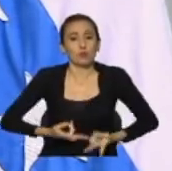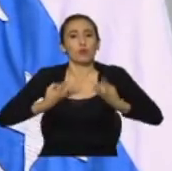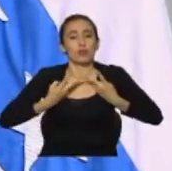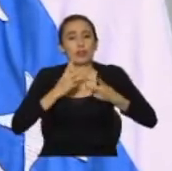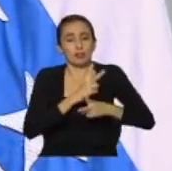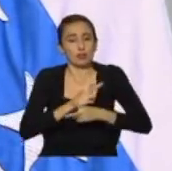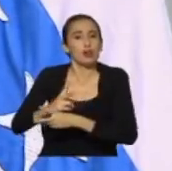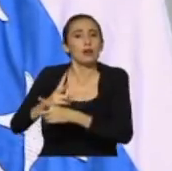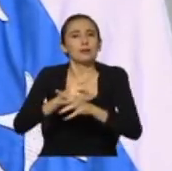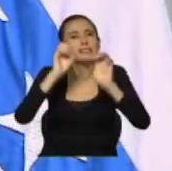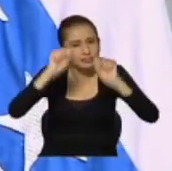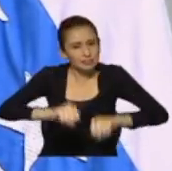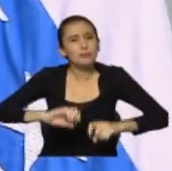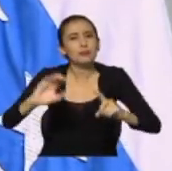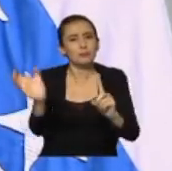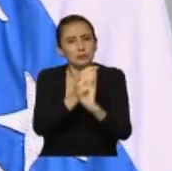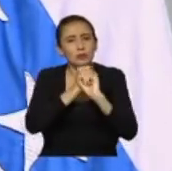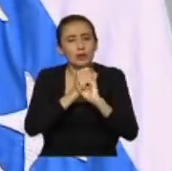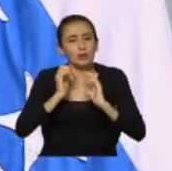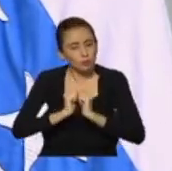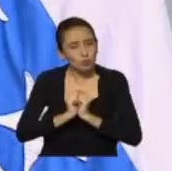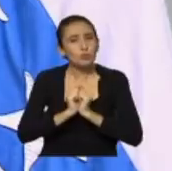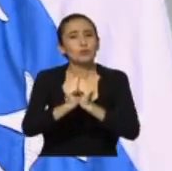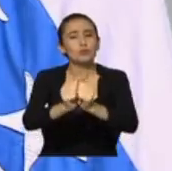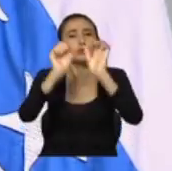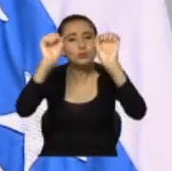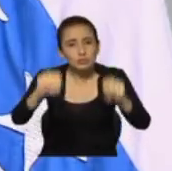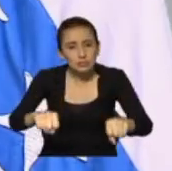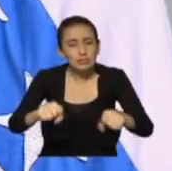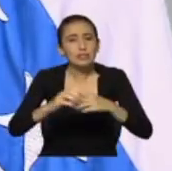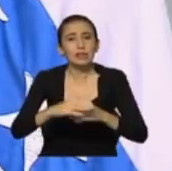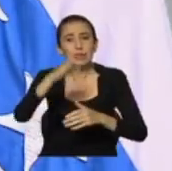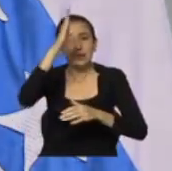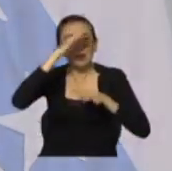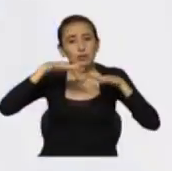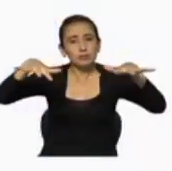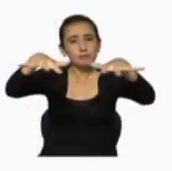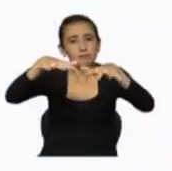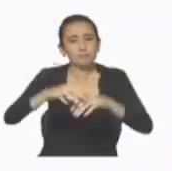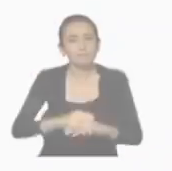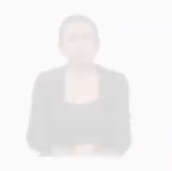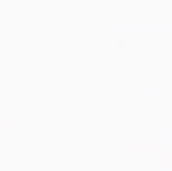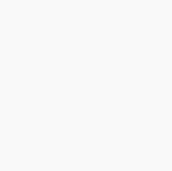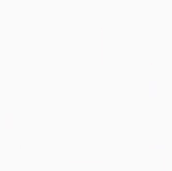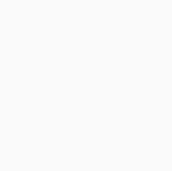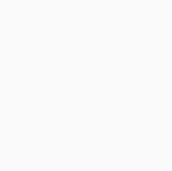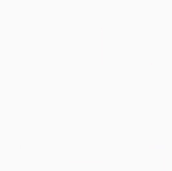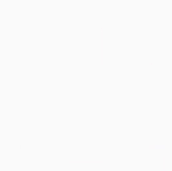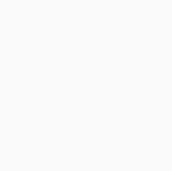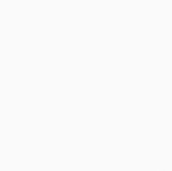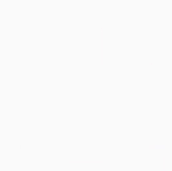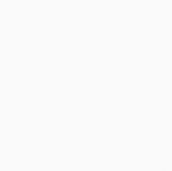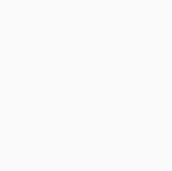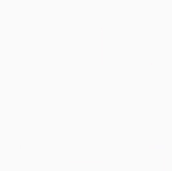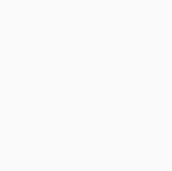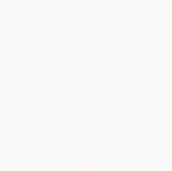podemos vencer al coronavirus juntos lo lograremos dios bendiga al ecuador el gobierno de todos